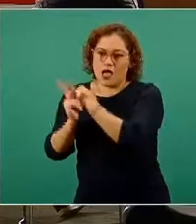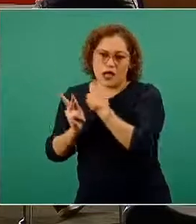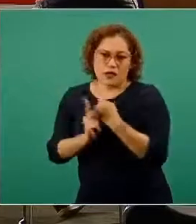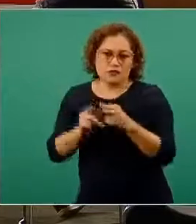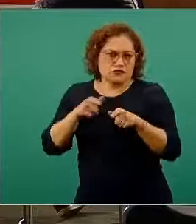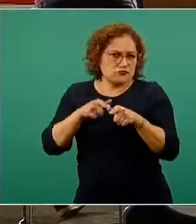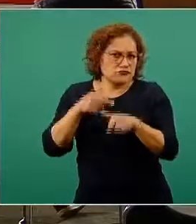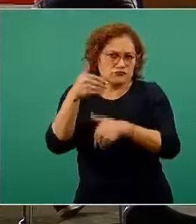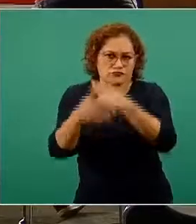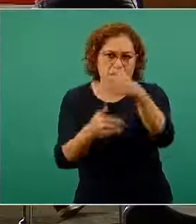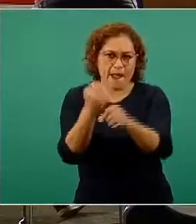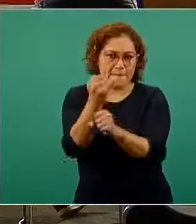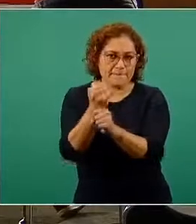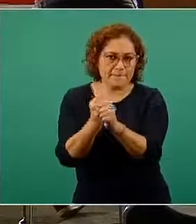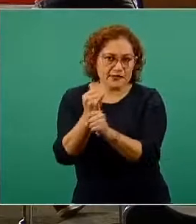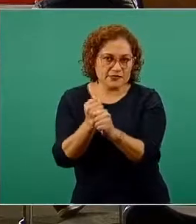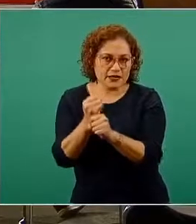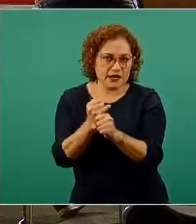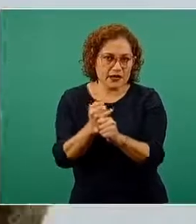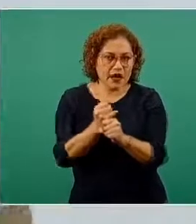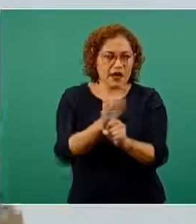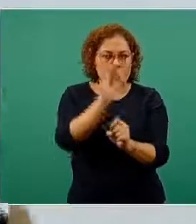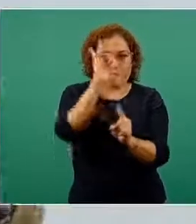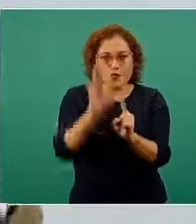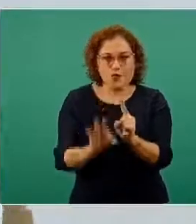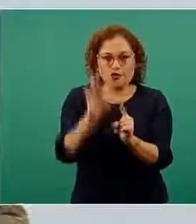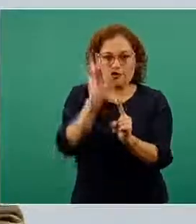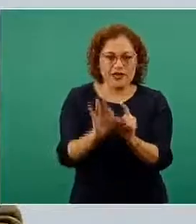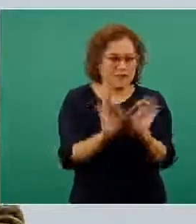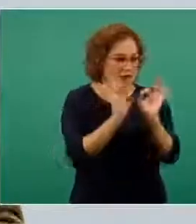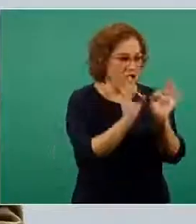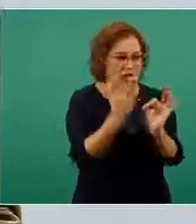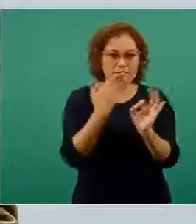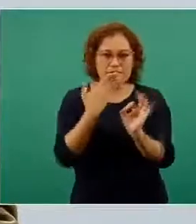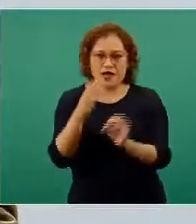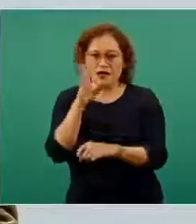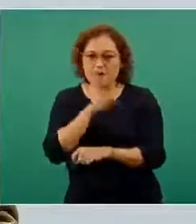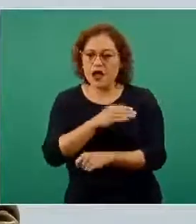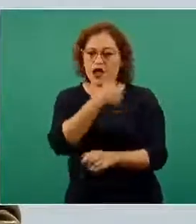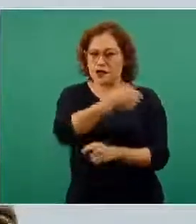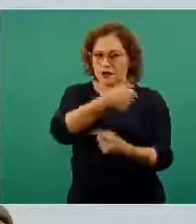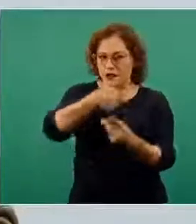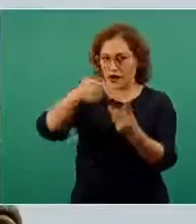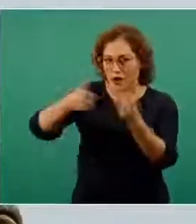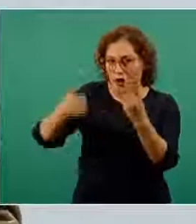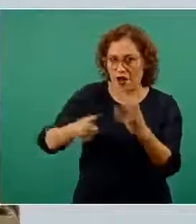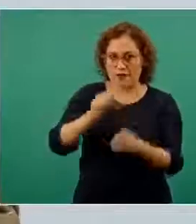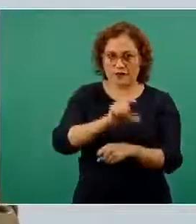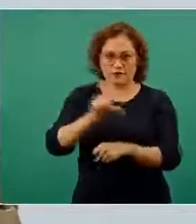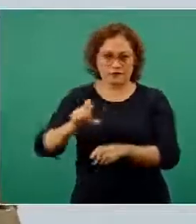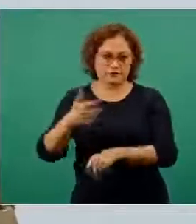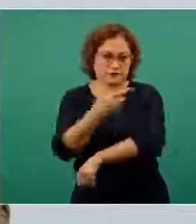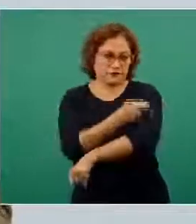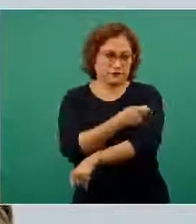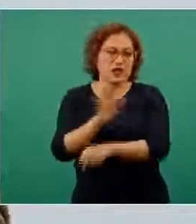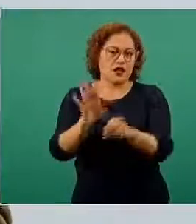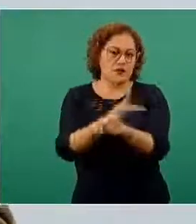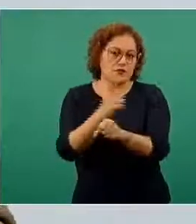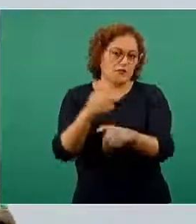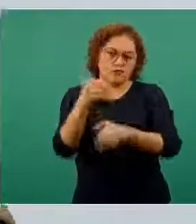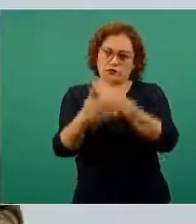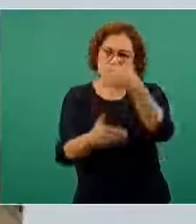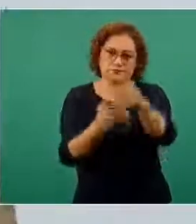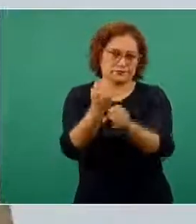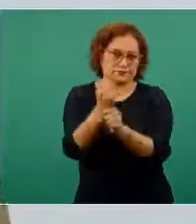estamos y todavía incertidumbre sobre si lo que se encontró en ciertos ensayos, porque lo que se encontró en ciertos ensayos